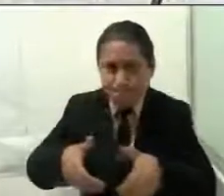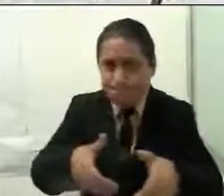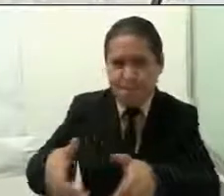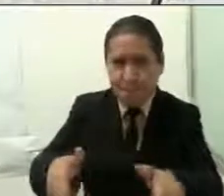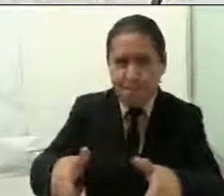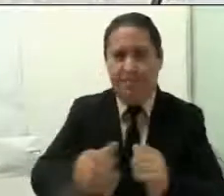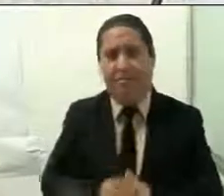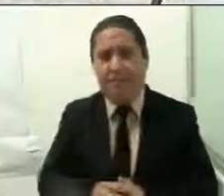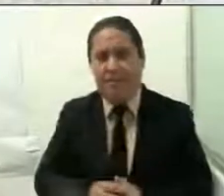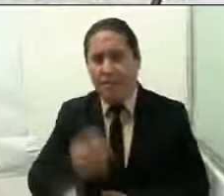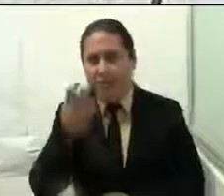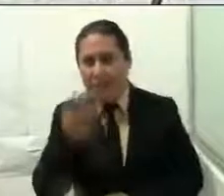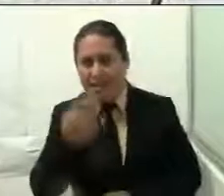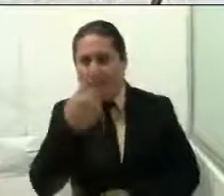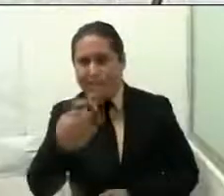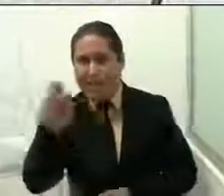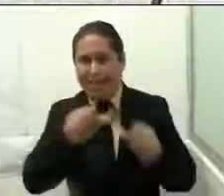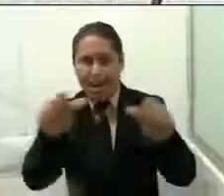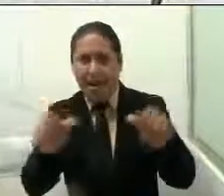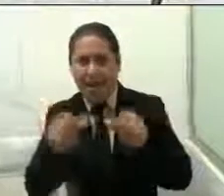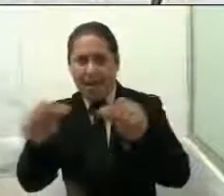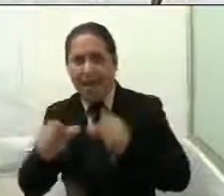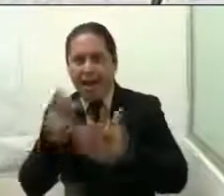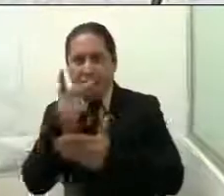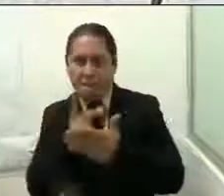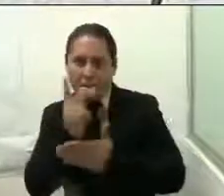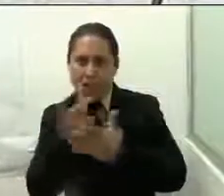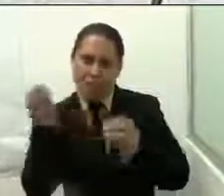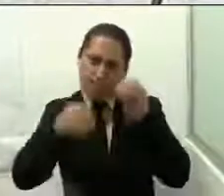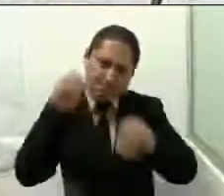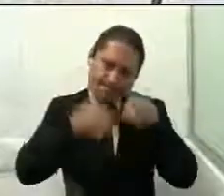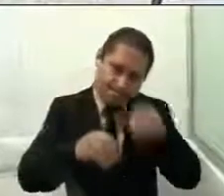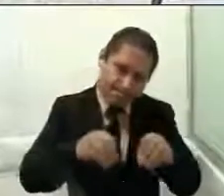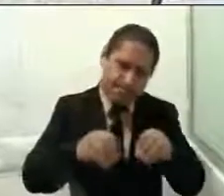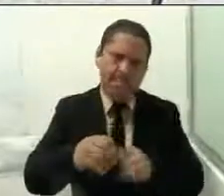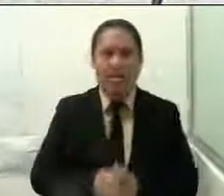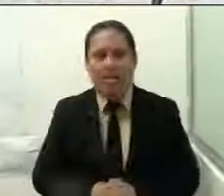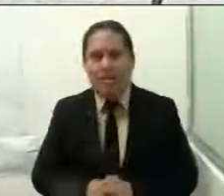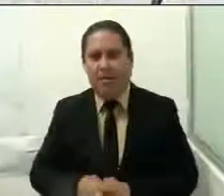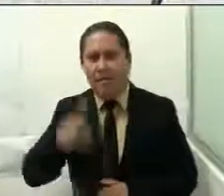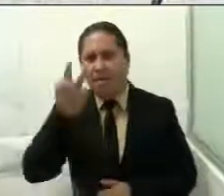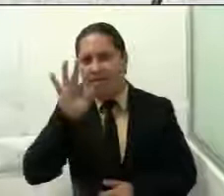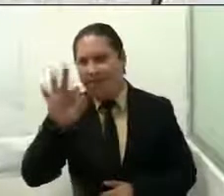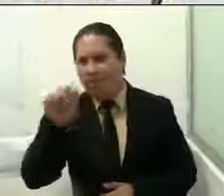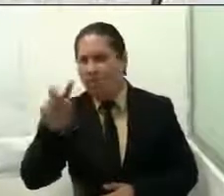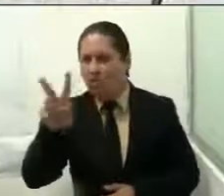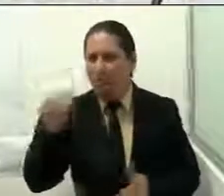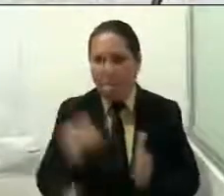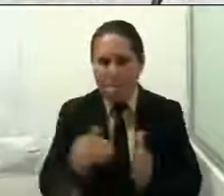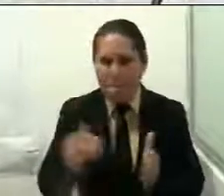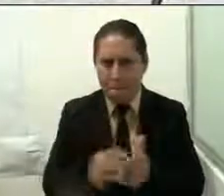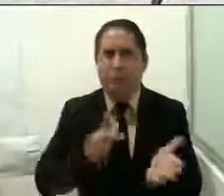100 hectáreas para cultivos destinando 3.2 millones de pesos en